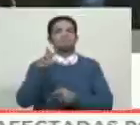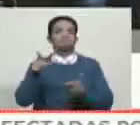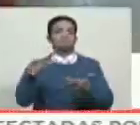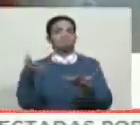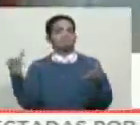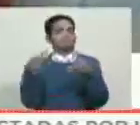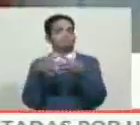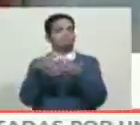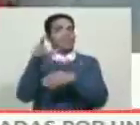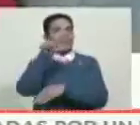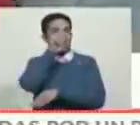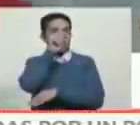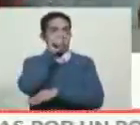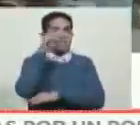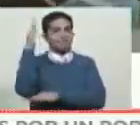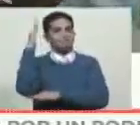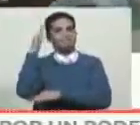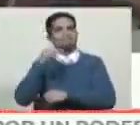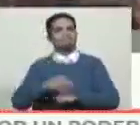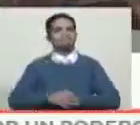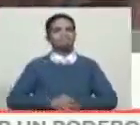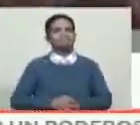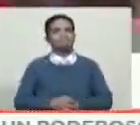Cardenales de Lara.